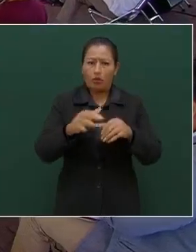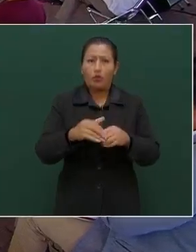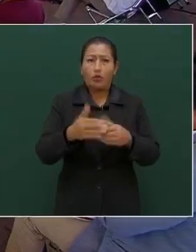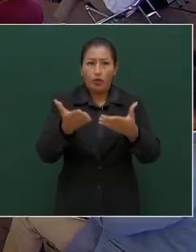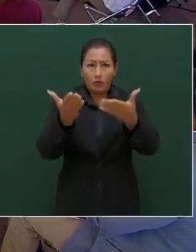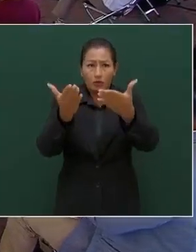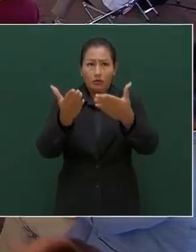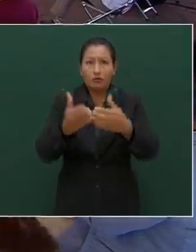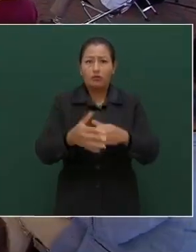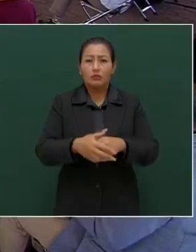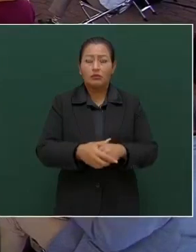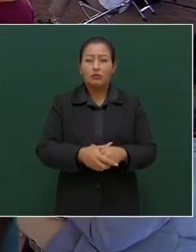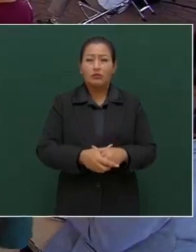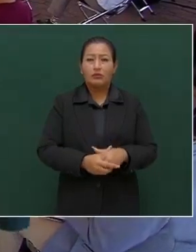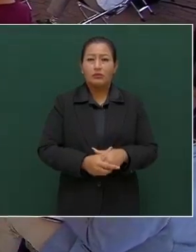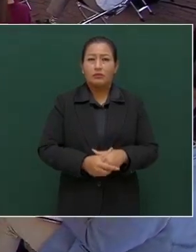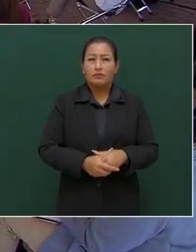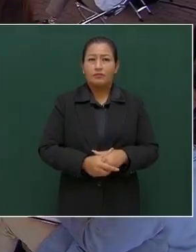Adelante.